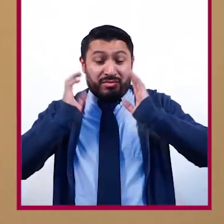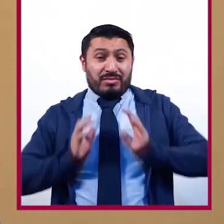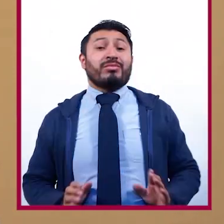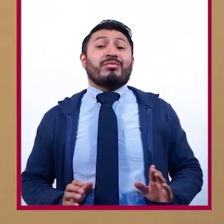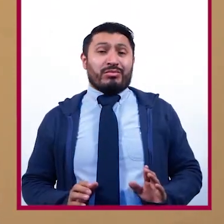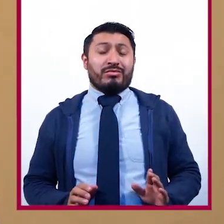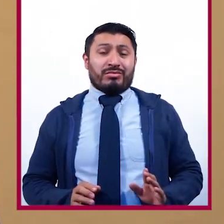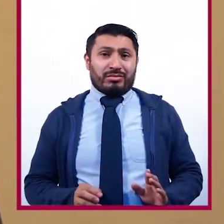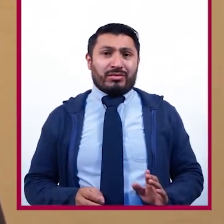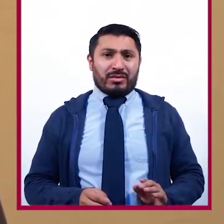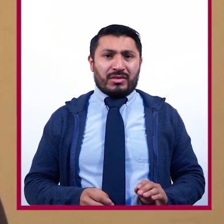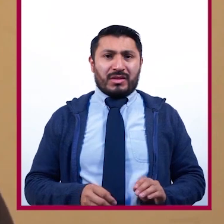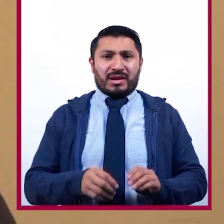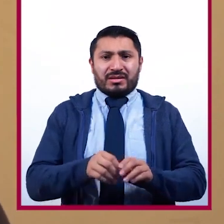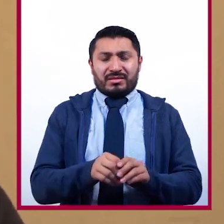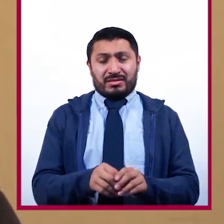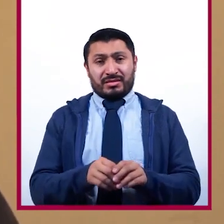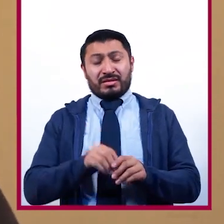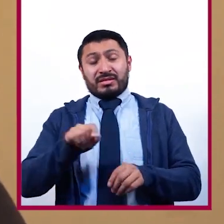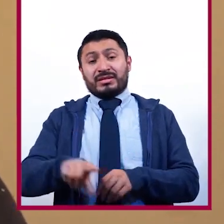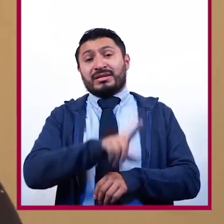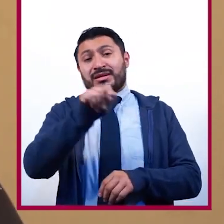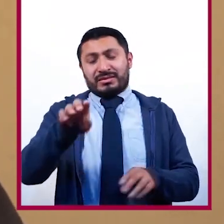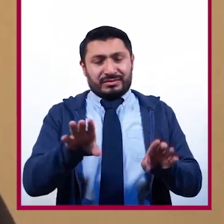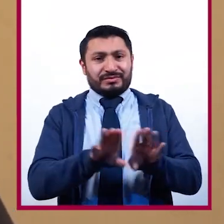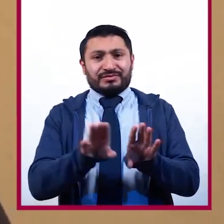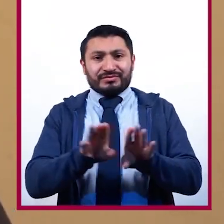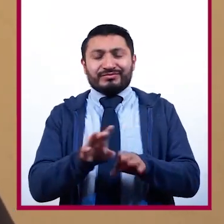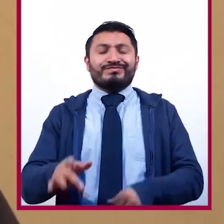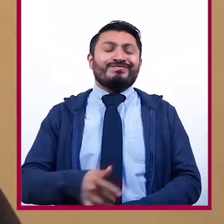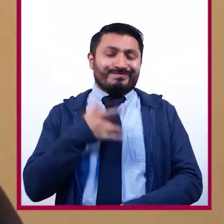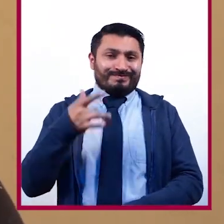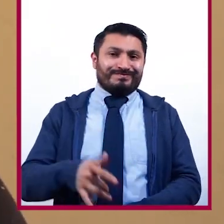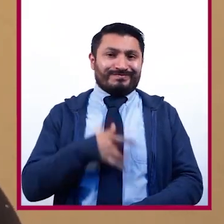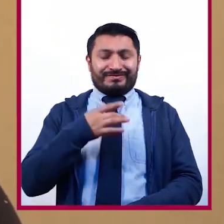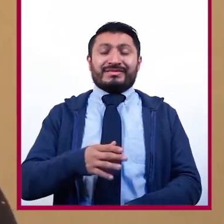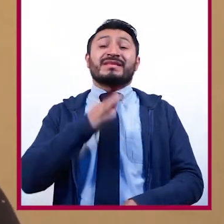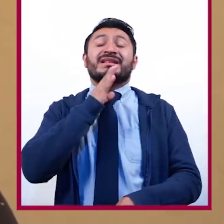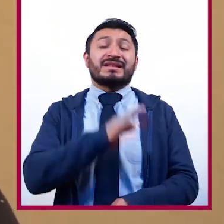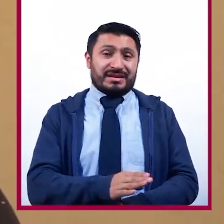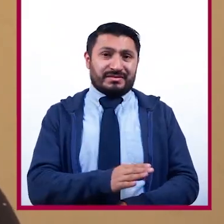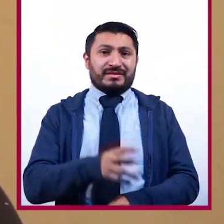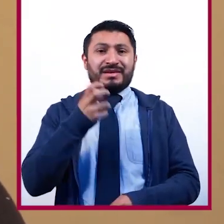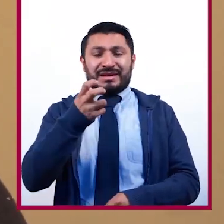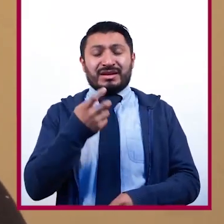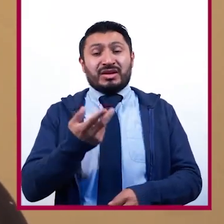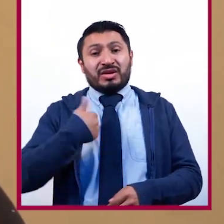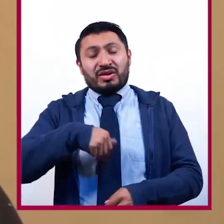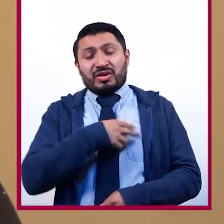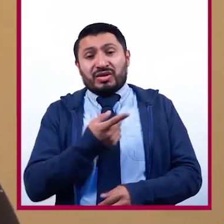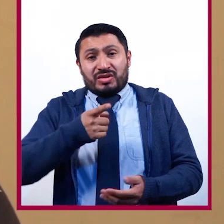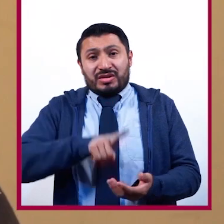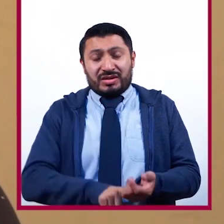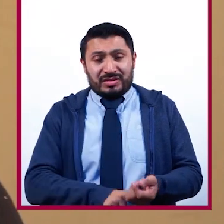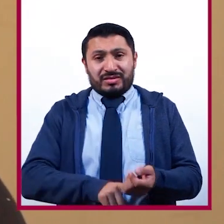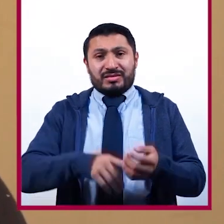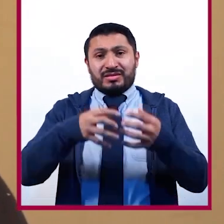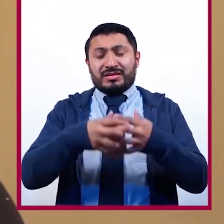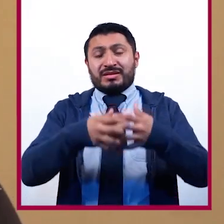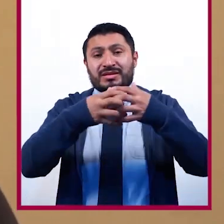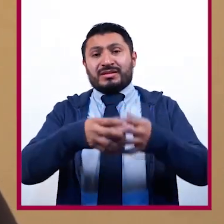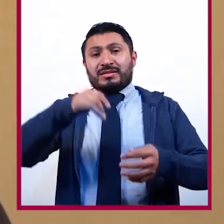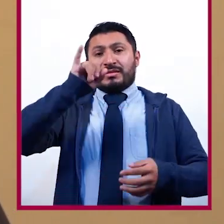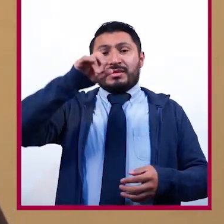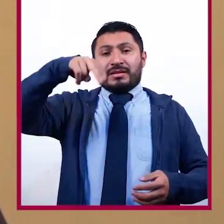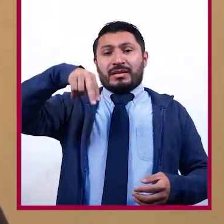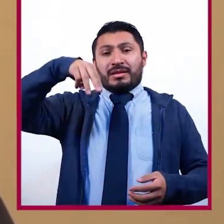desde luego con consecuencias fisiológicas, con factores fisiológicos que hacen que nuestro sistema inmunológico baje,